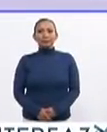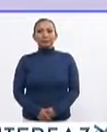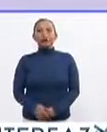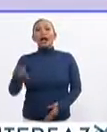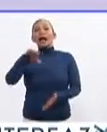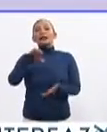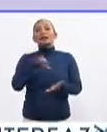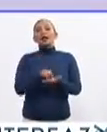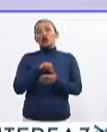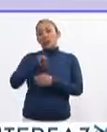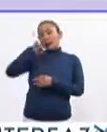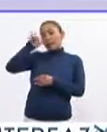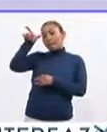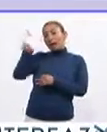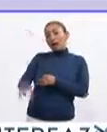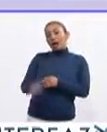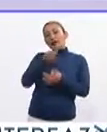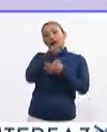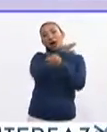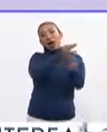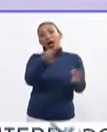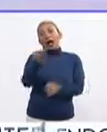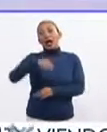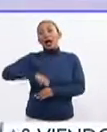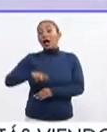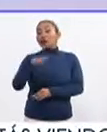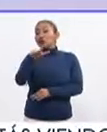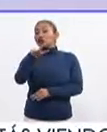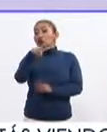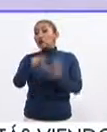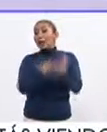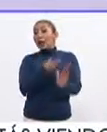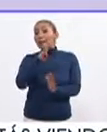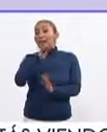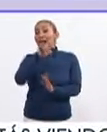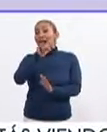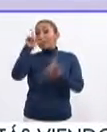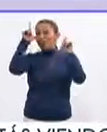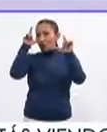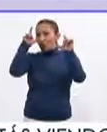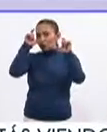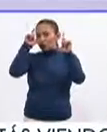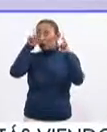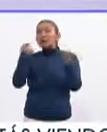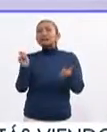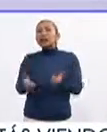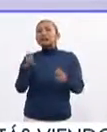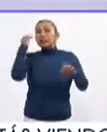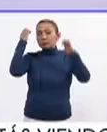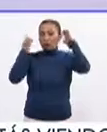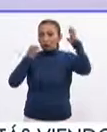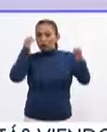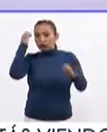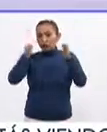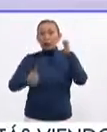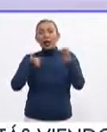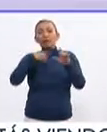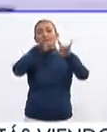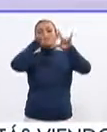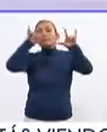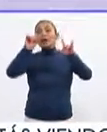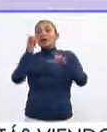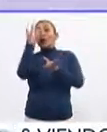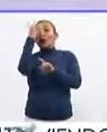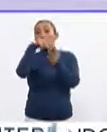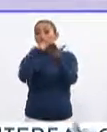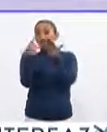El Centro de la Imagen dio a conocer la 18ª edición de la Bienal de Fotografía. Se trata de una exposición que se conforma por